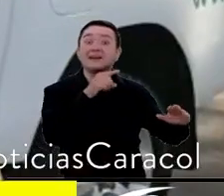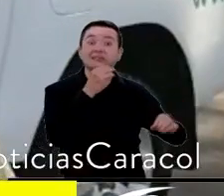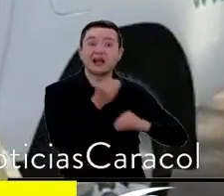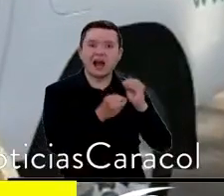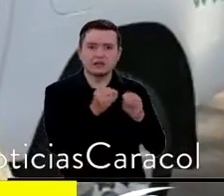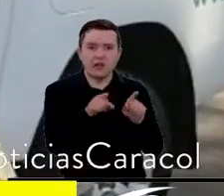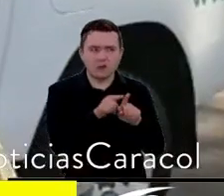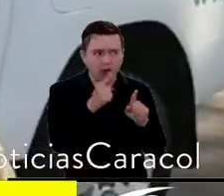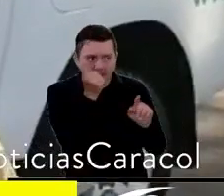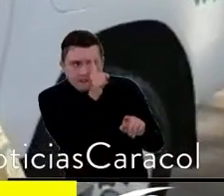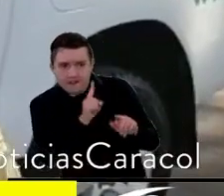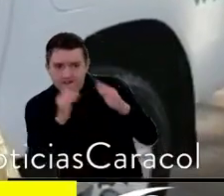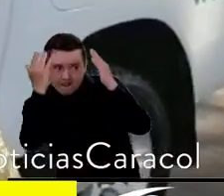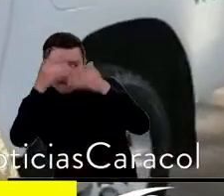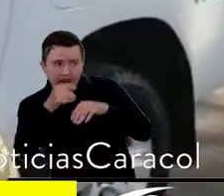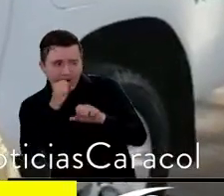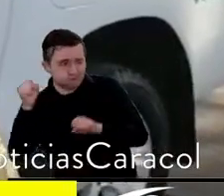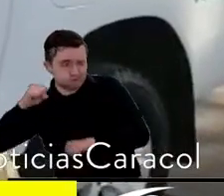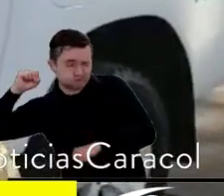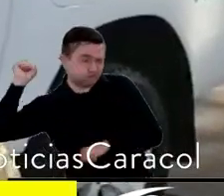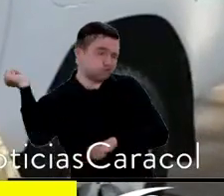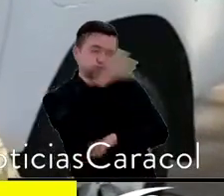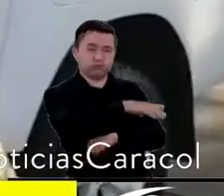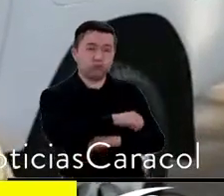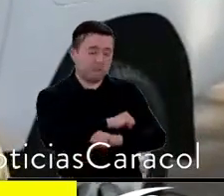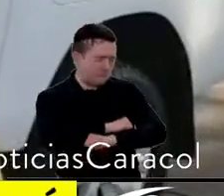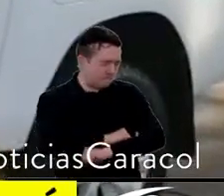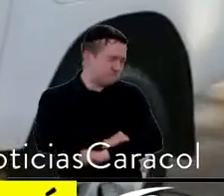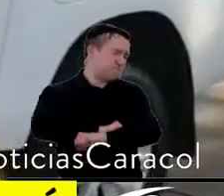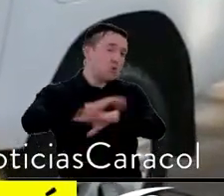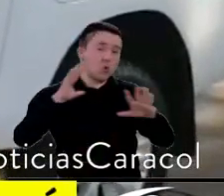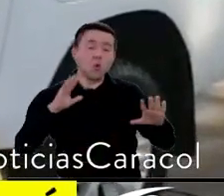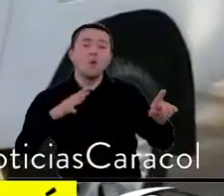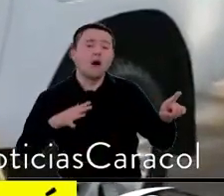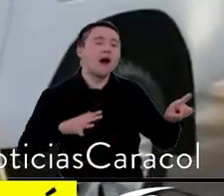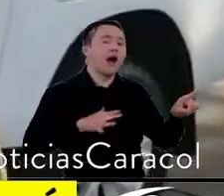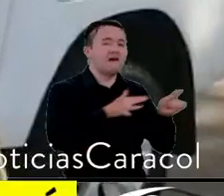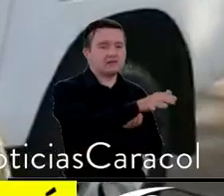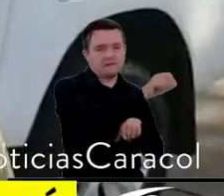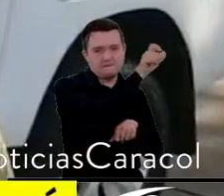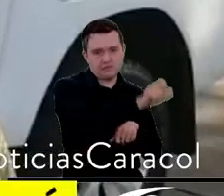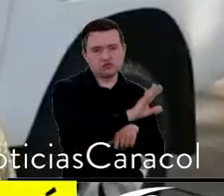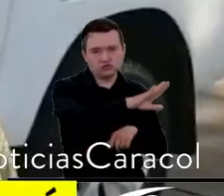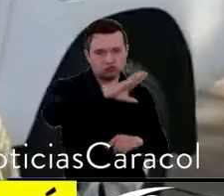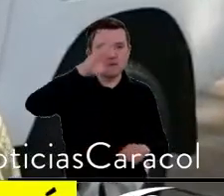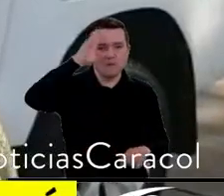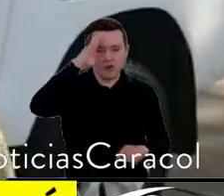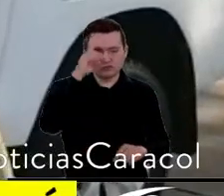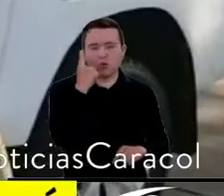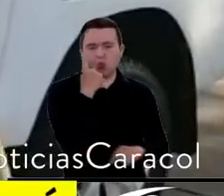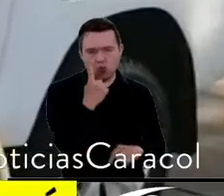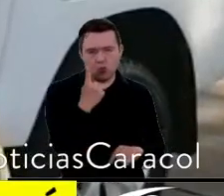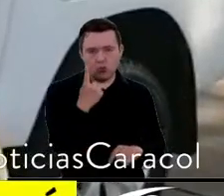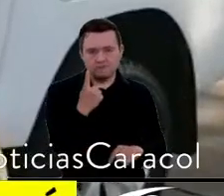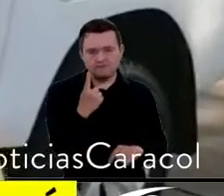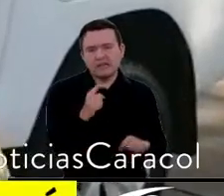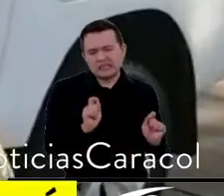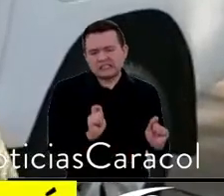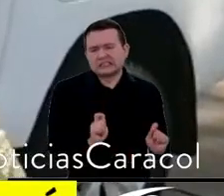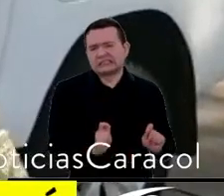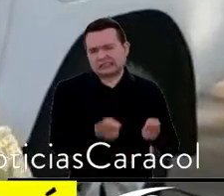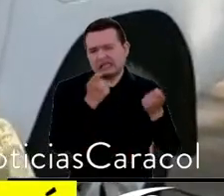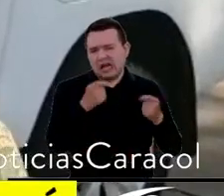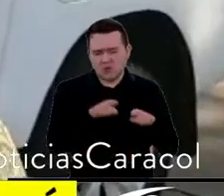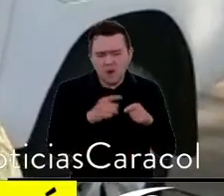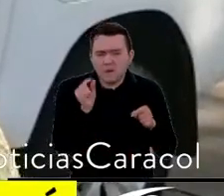cobarde contra este CAI, afectando la integridad de uno de nuestros hombres, quien afortunadamente presenta lesiones leves y